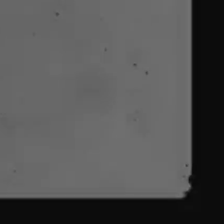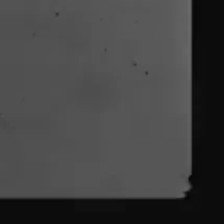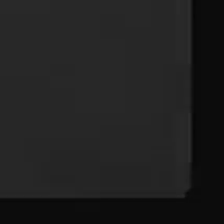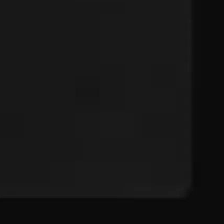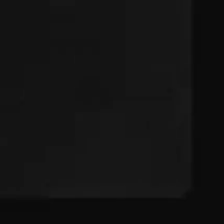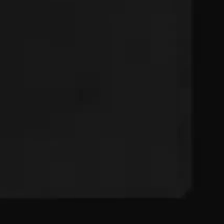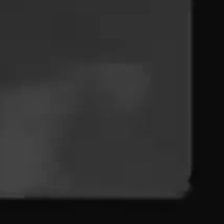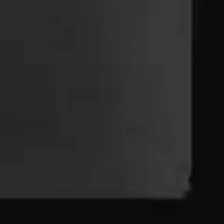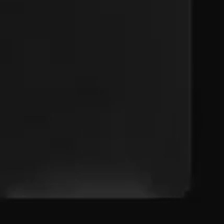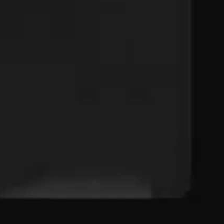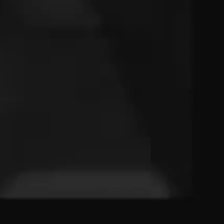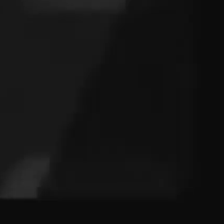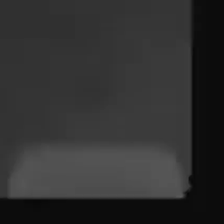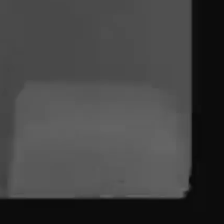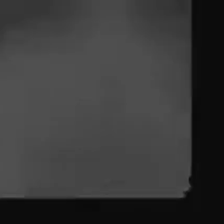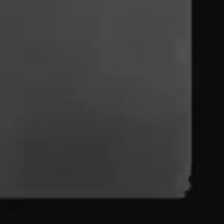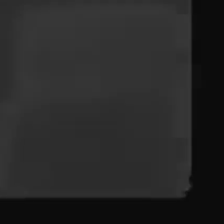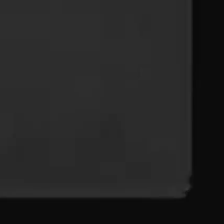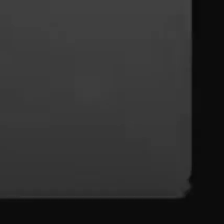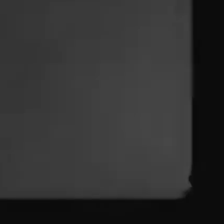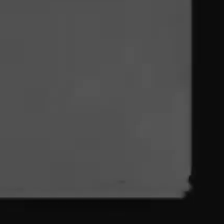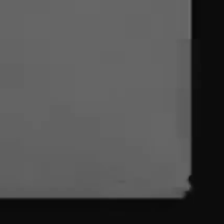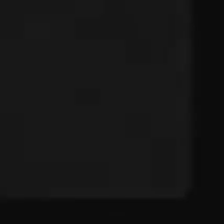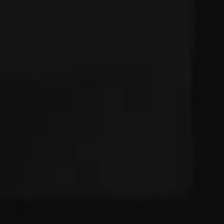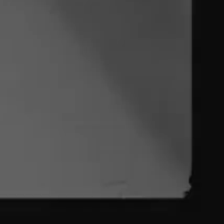Emmanuel, Dios con